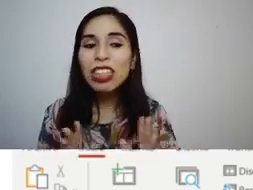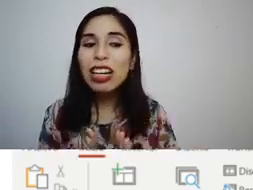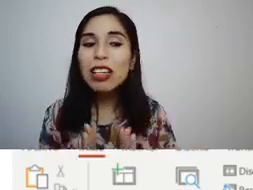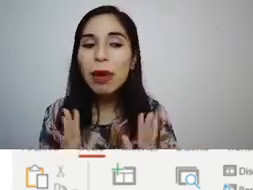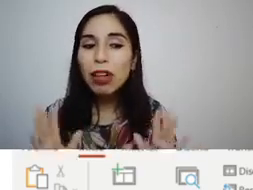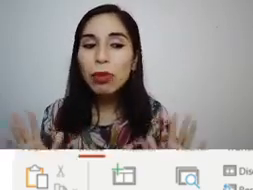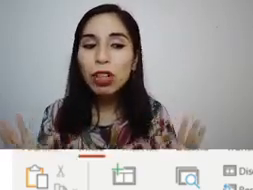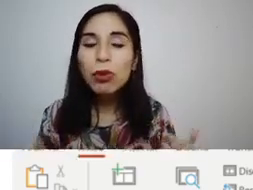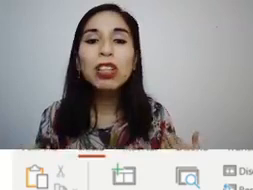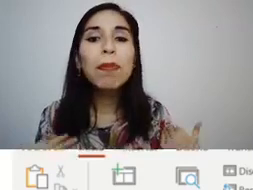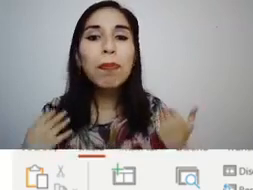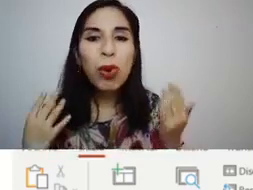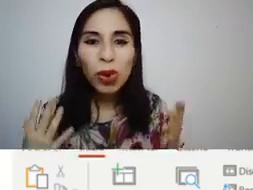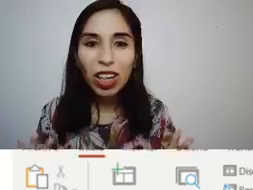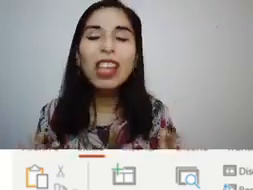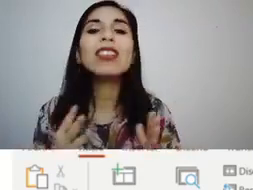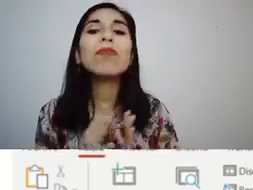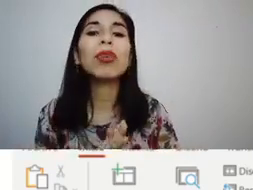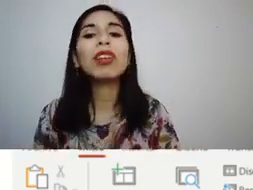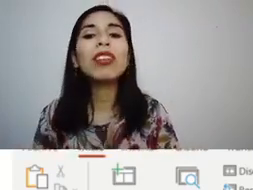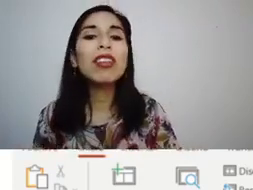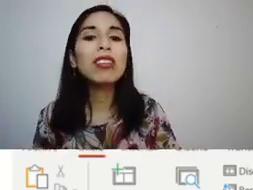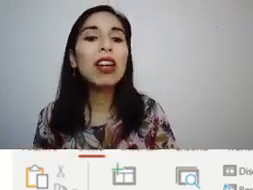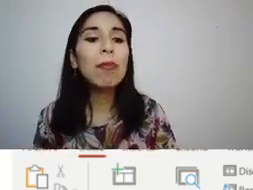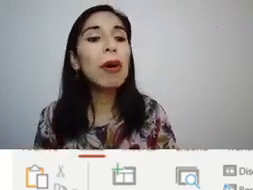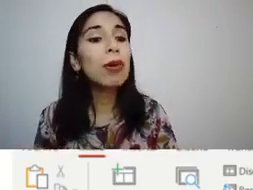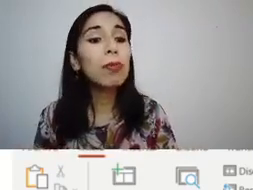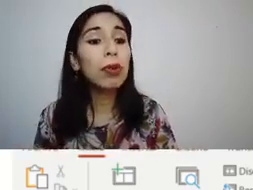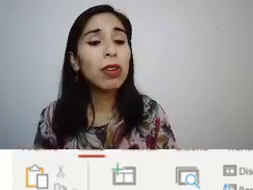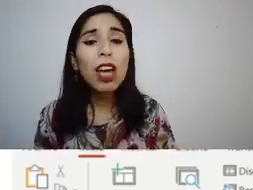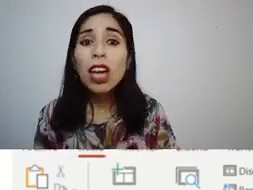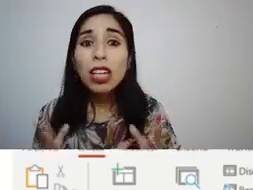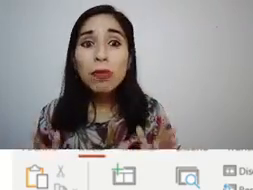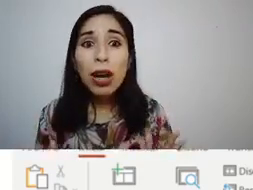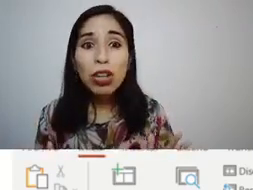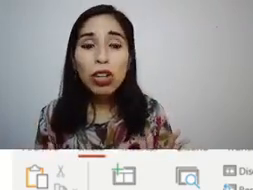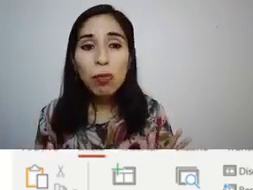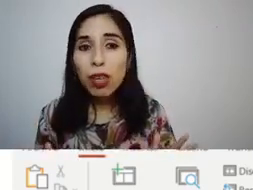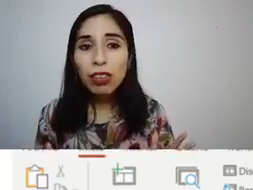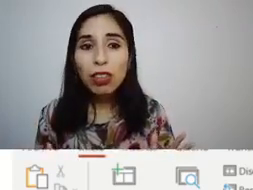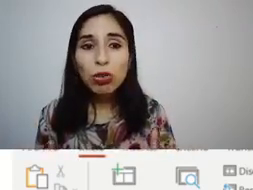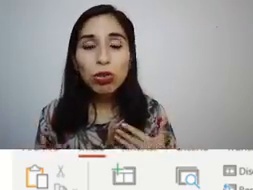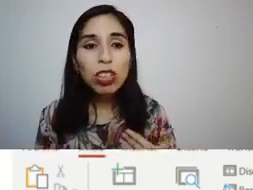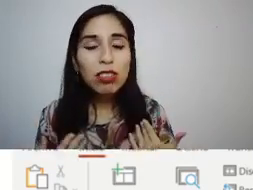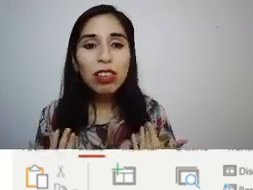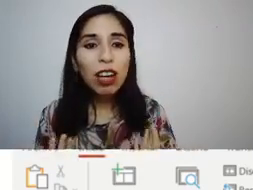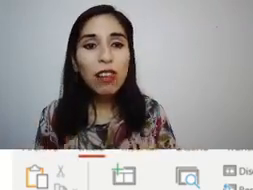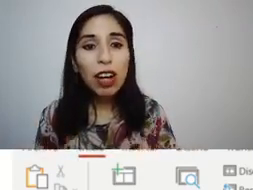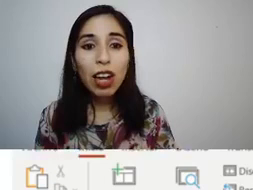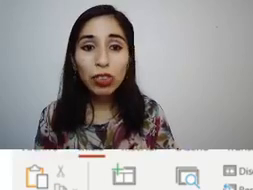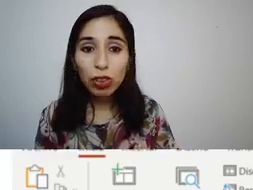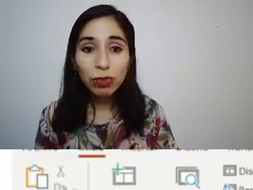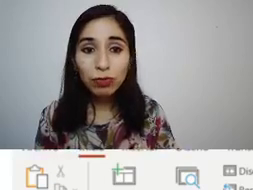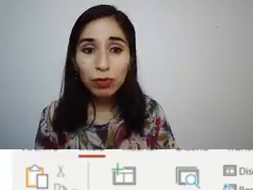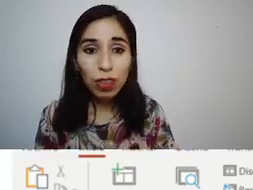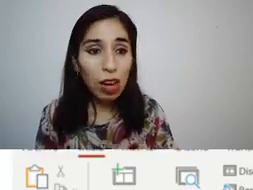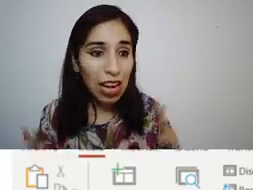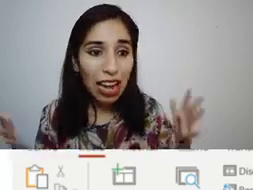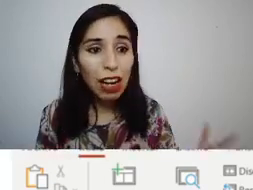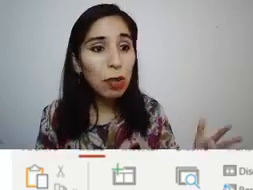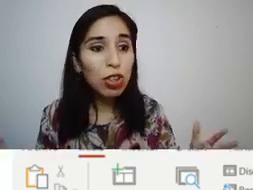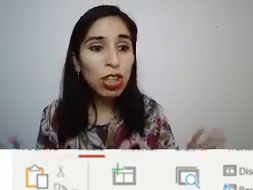los señores de varios motivos del por qué es importante hacer el powerpoint y mayormente si usted está trabajando